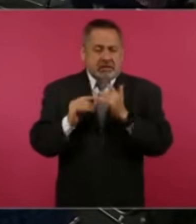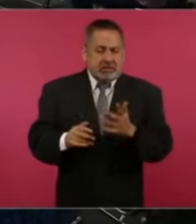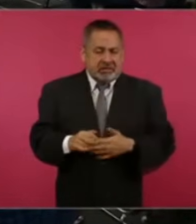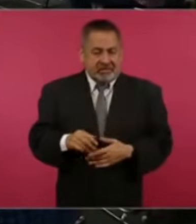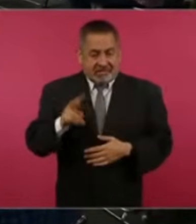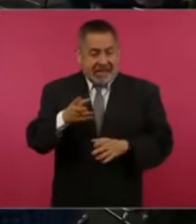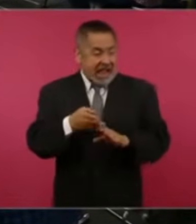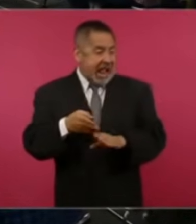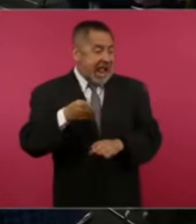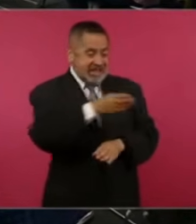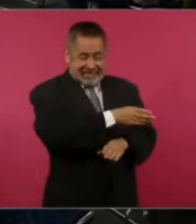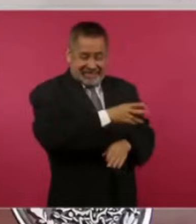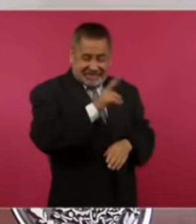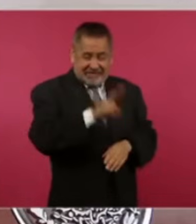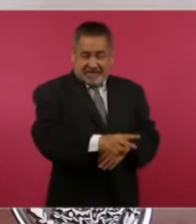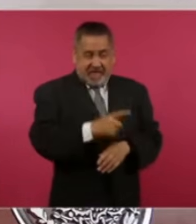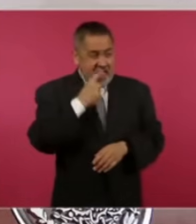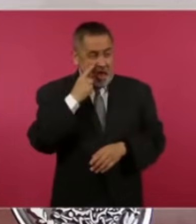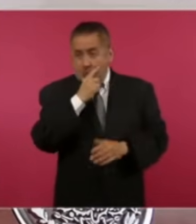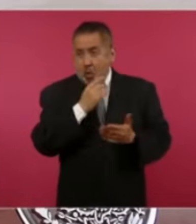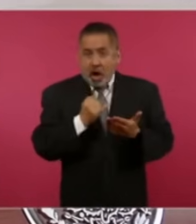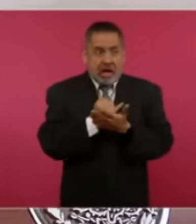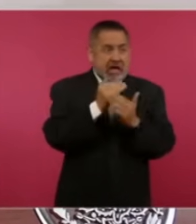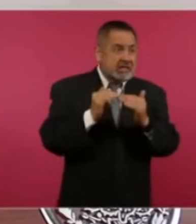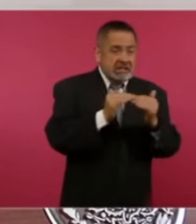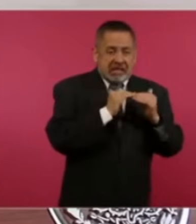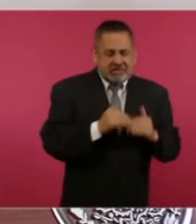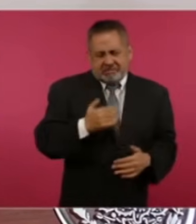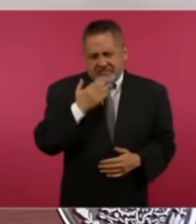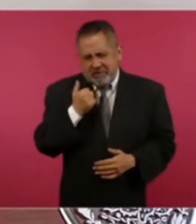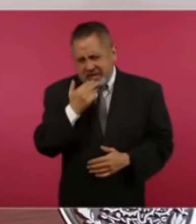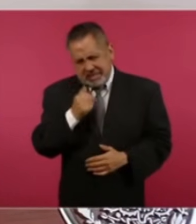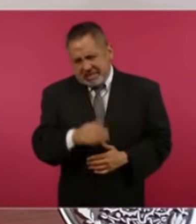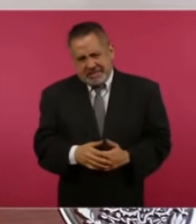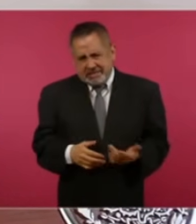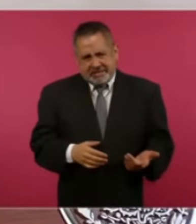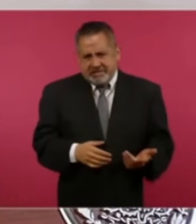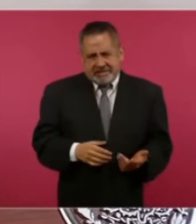vivíamos en una democracia,